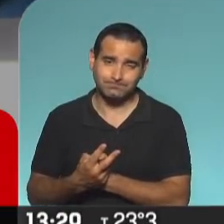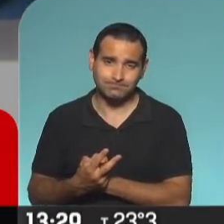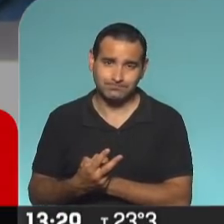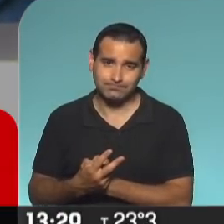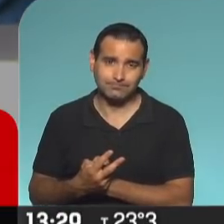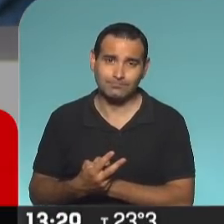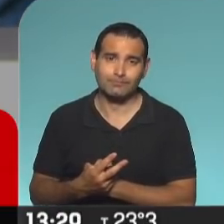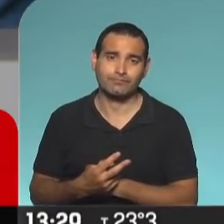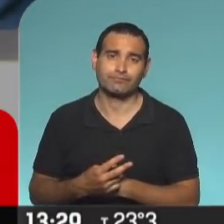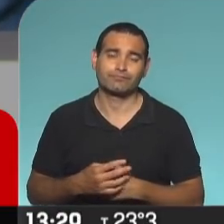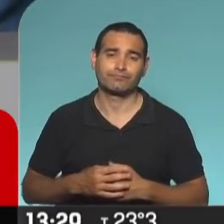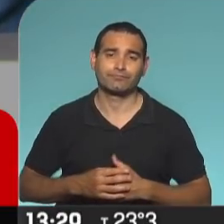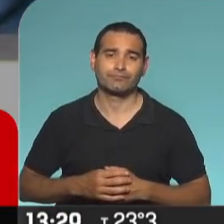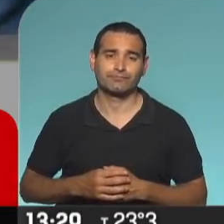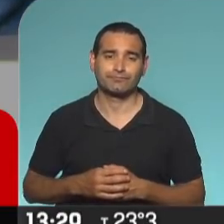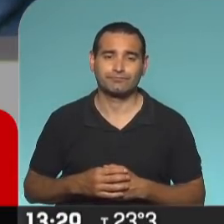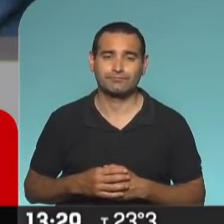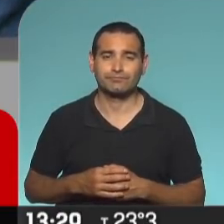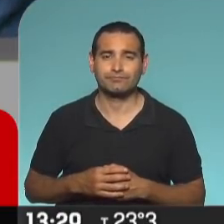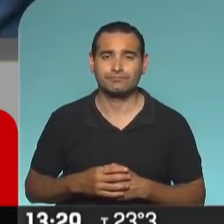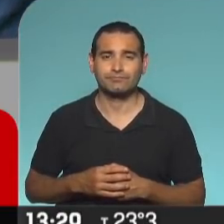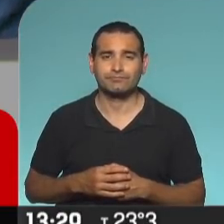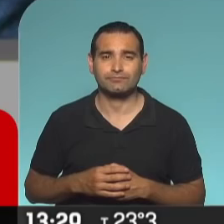justamente castigó a